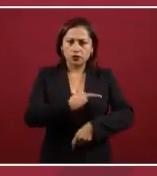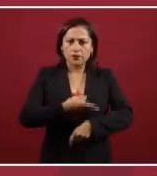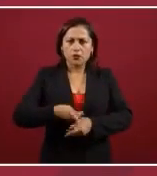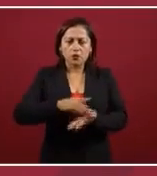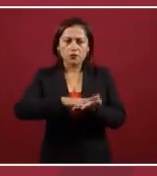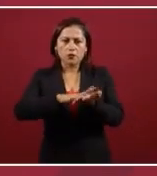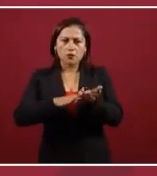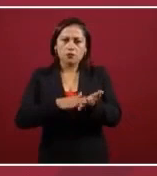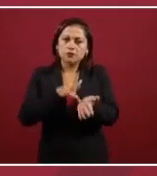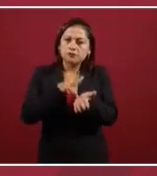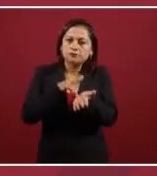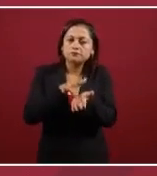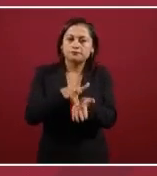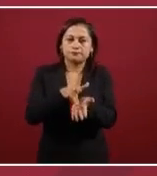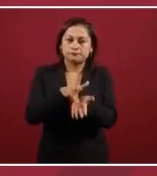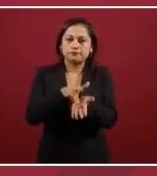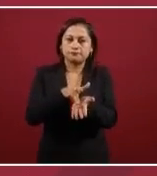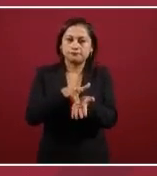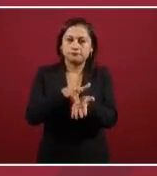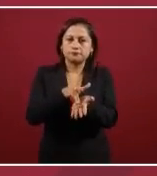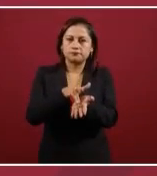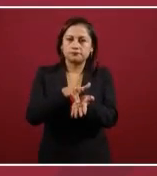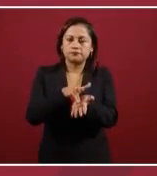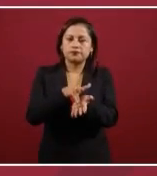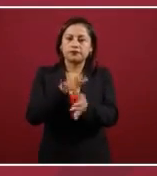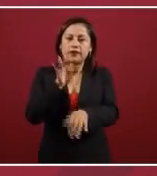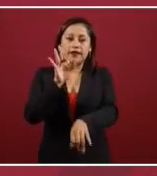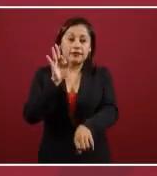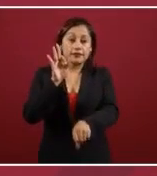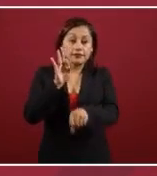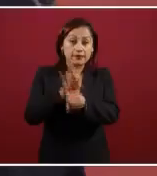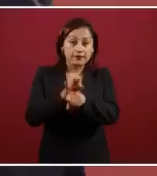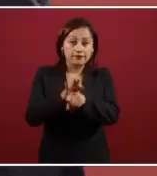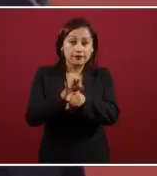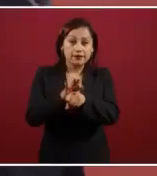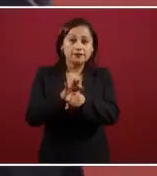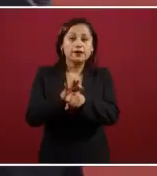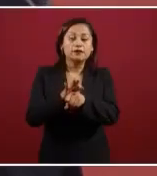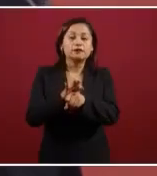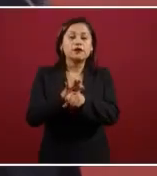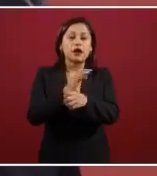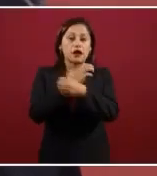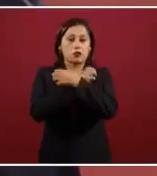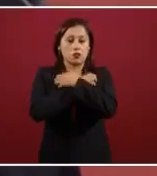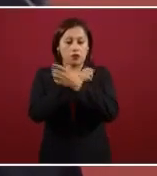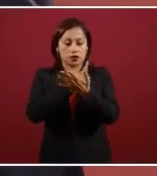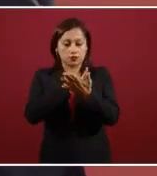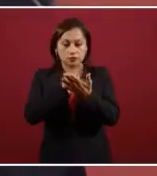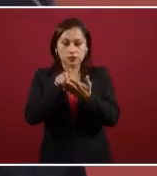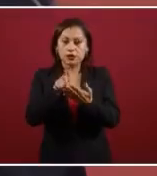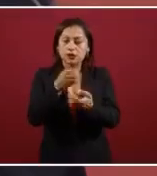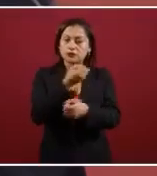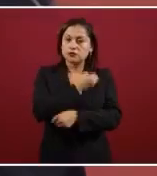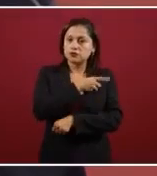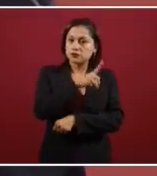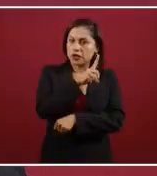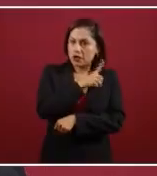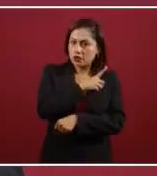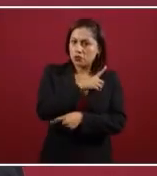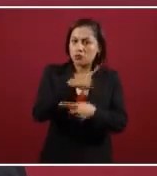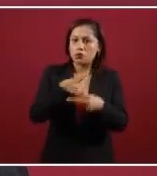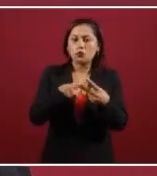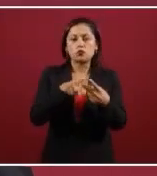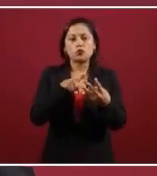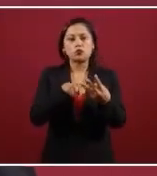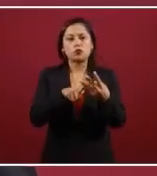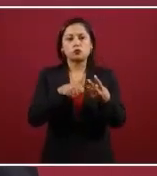que se garantice el derecho a la educación, a la salud, al